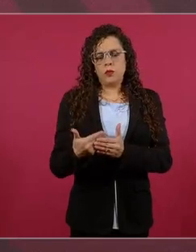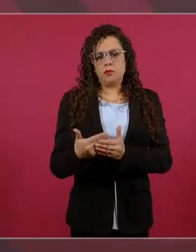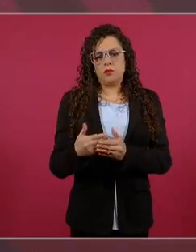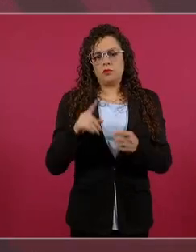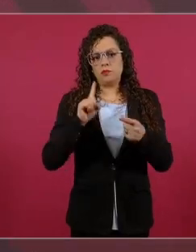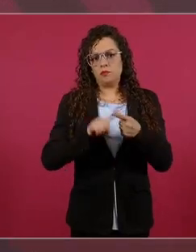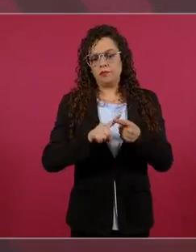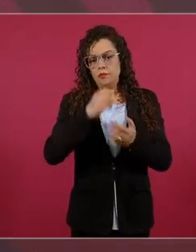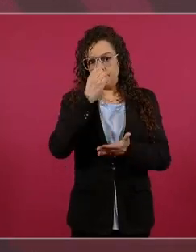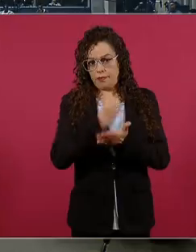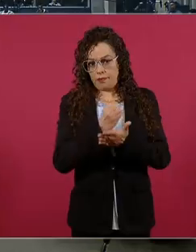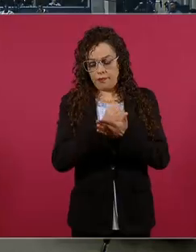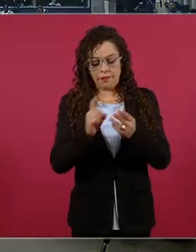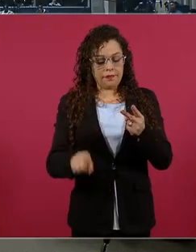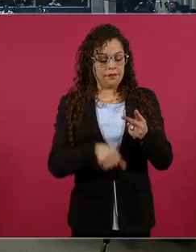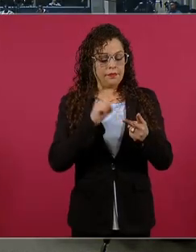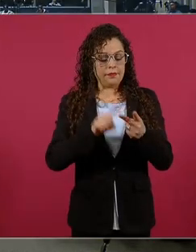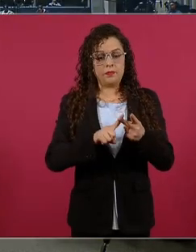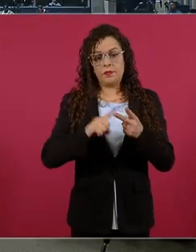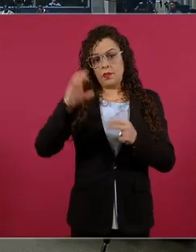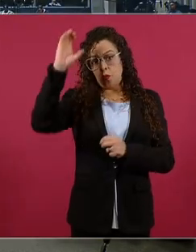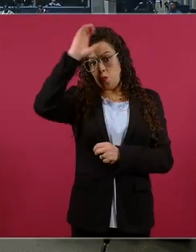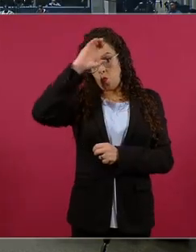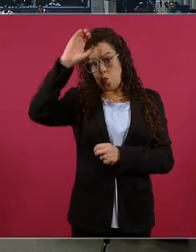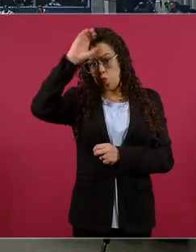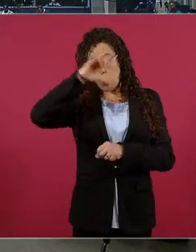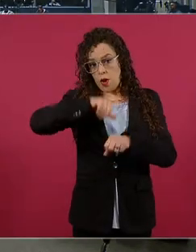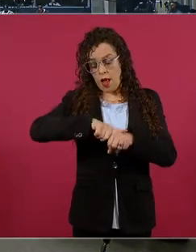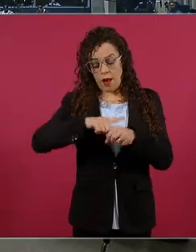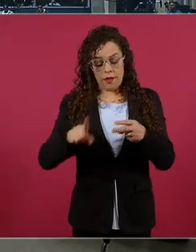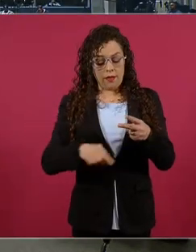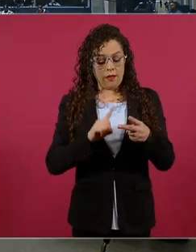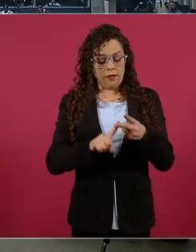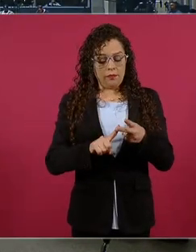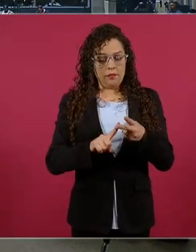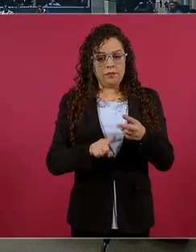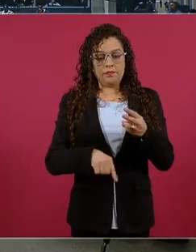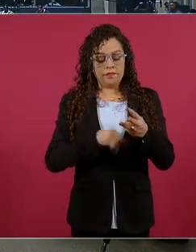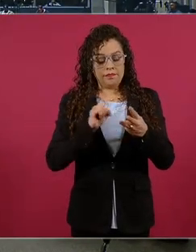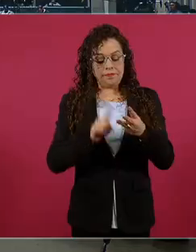económica, cómo conoce también la importancia que tiene